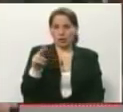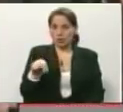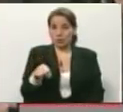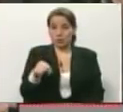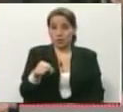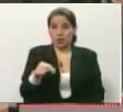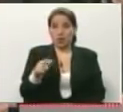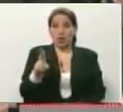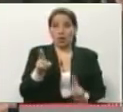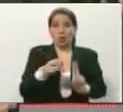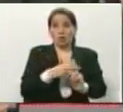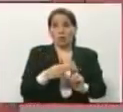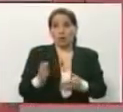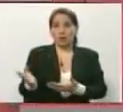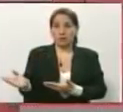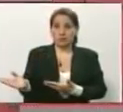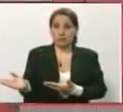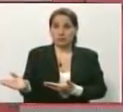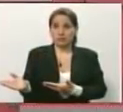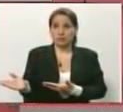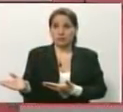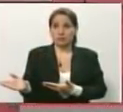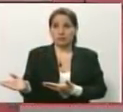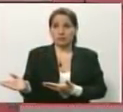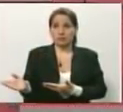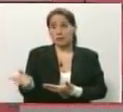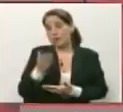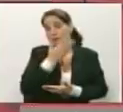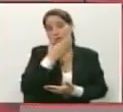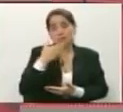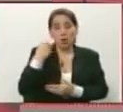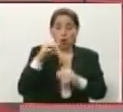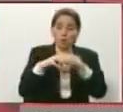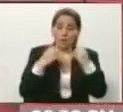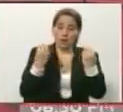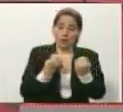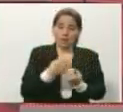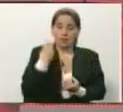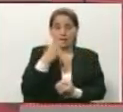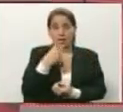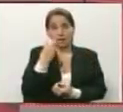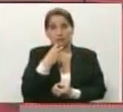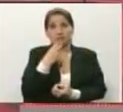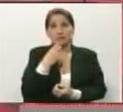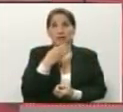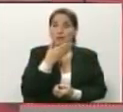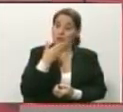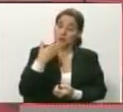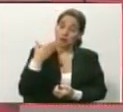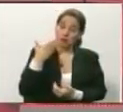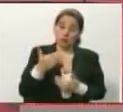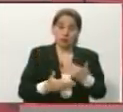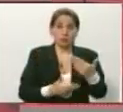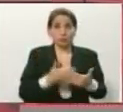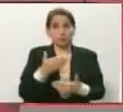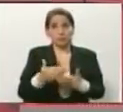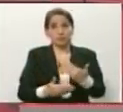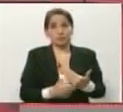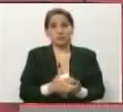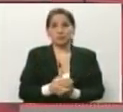Trump. Va mejorando mi clase de inglés. Mi clase de inglés va mejorando. ¿Ah?